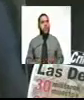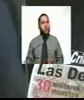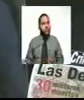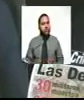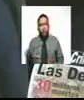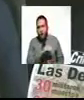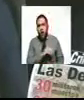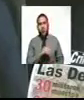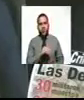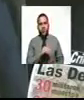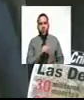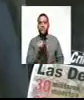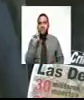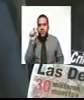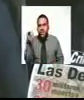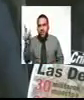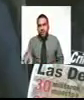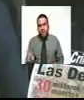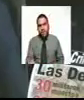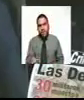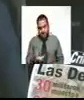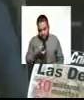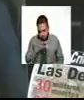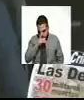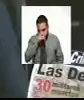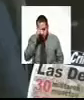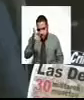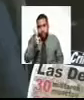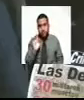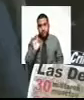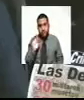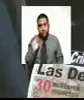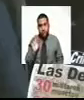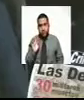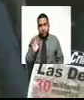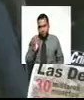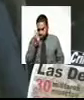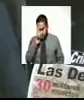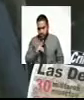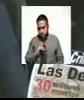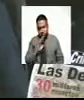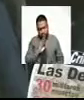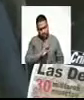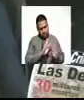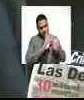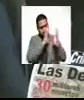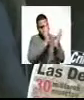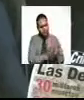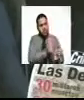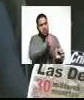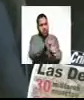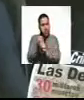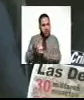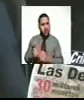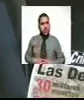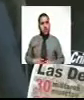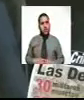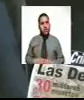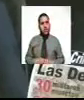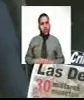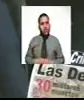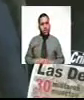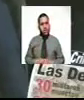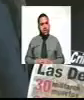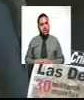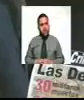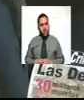incluyéndolo a usted, merecemos el respeto que merecen todos los senadores. Le pido la verificación del quórum en este